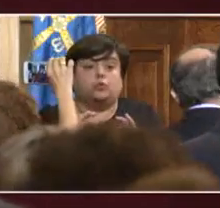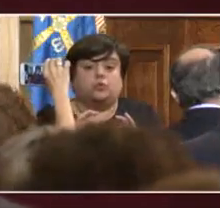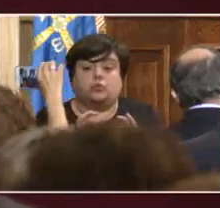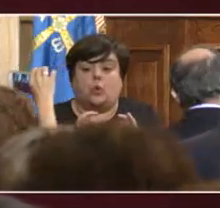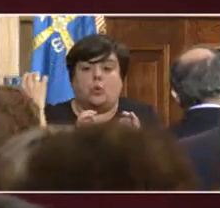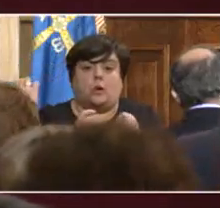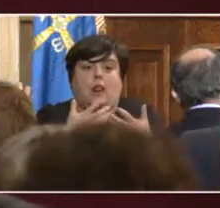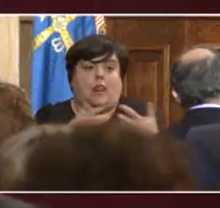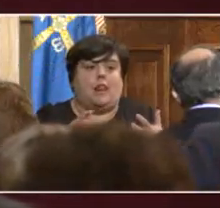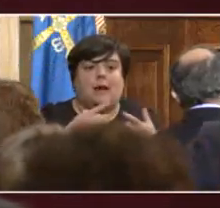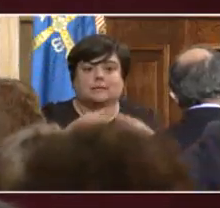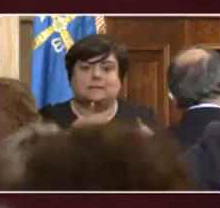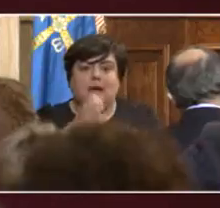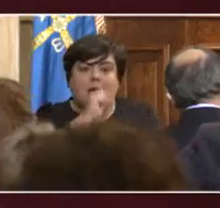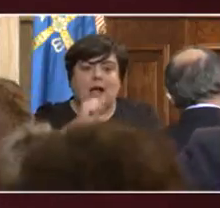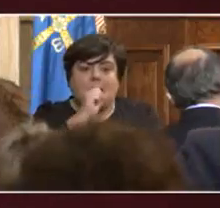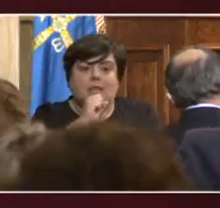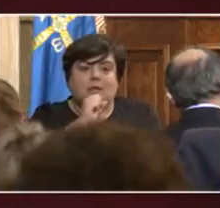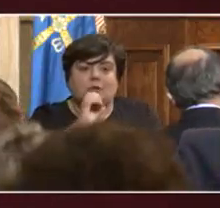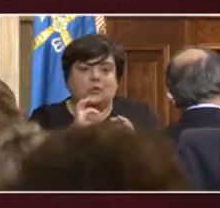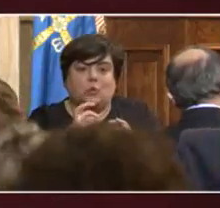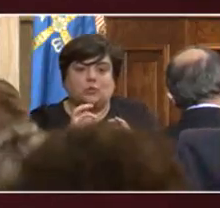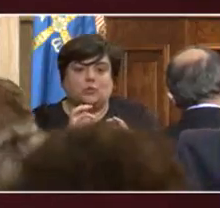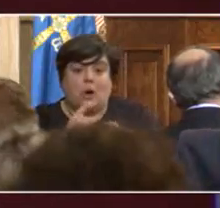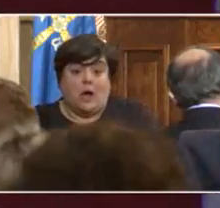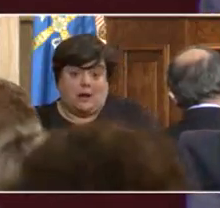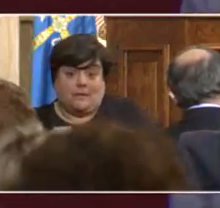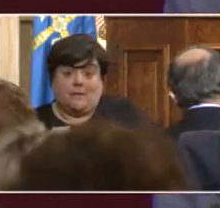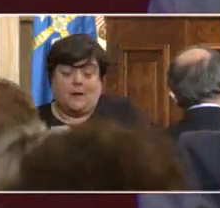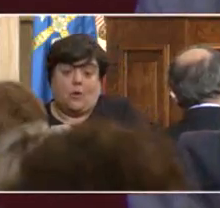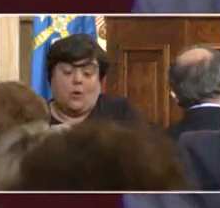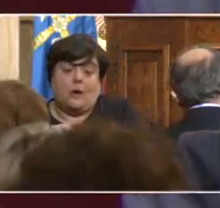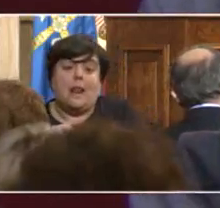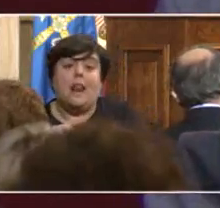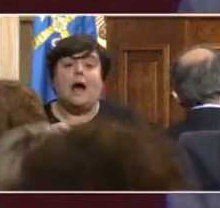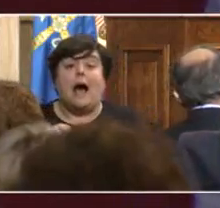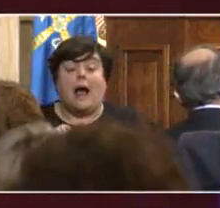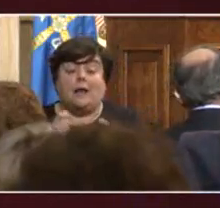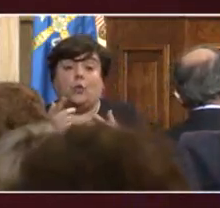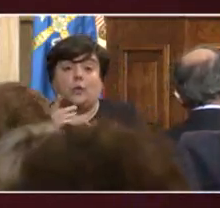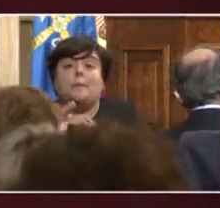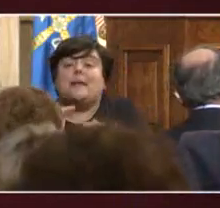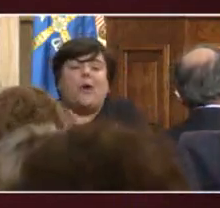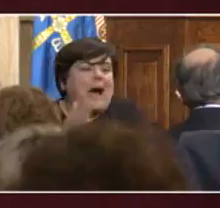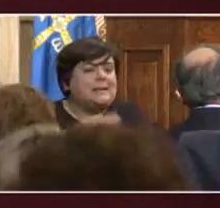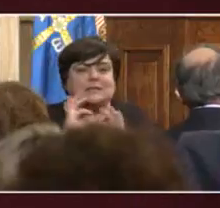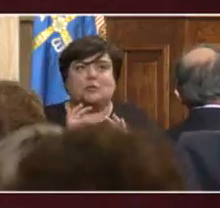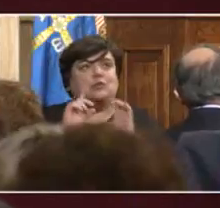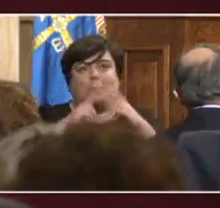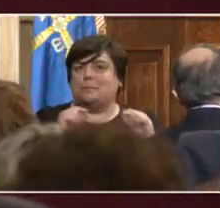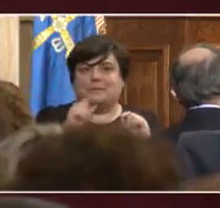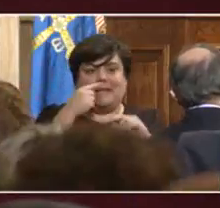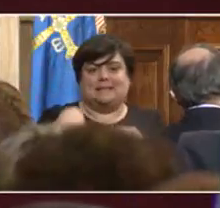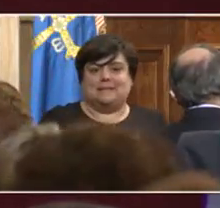por supuesto, terminaba con el Aleluya de Händel, pero la penúltima era el Gaudeamus. O sea que